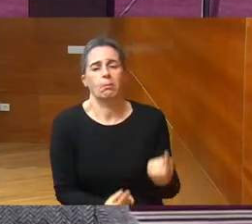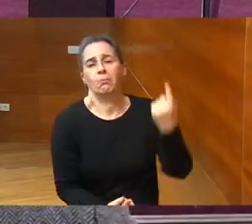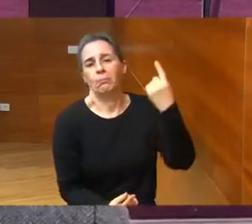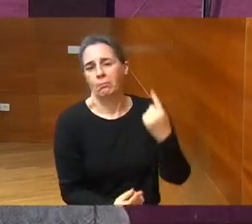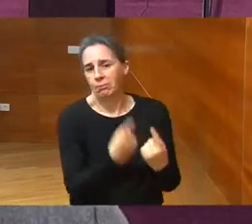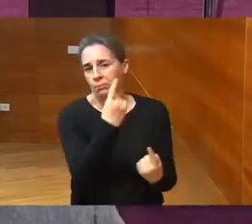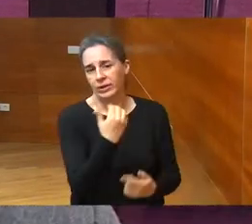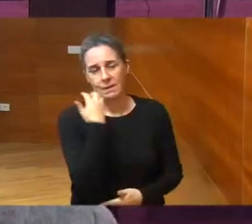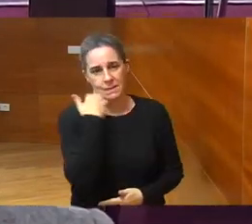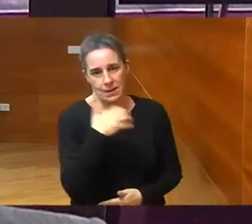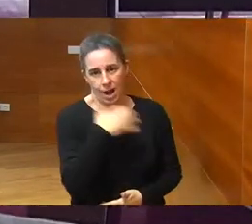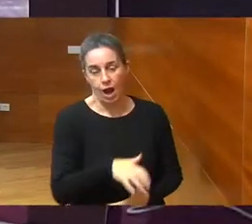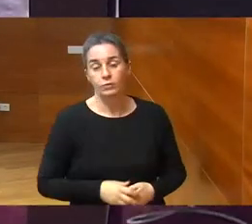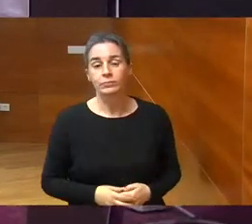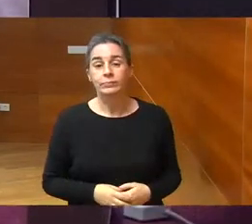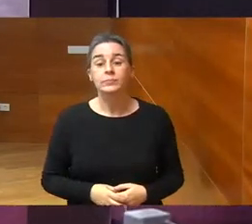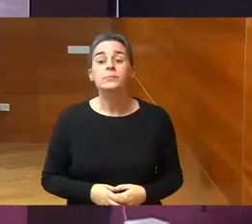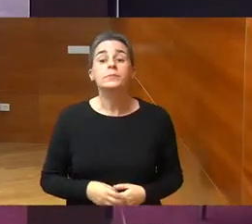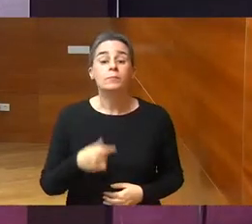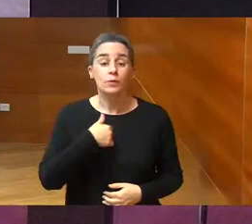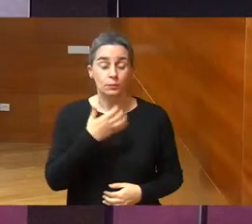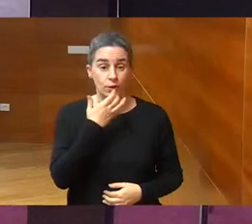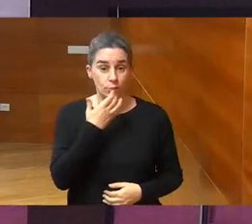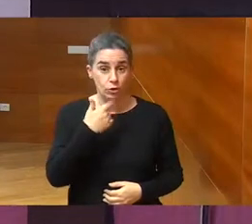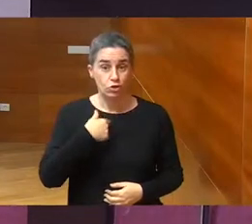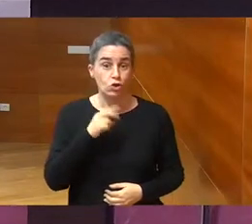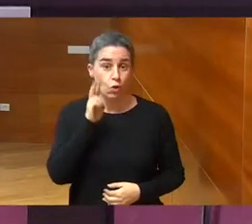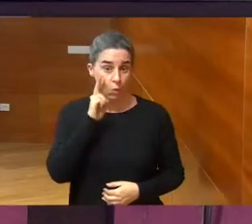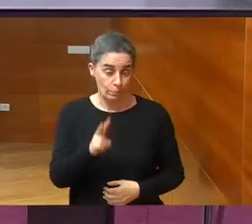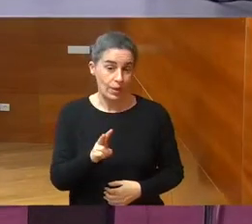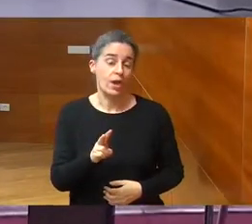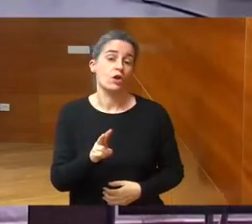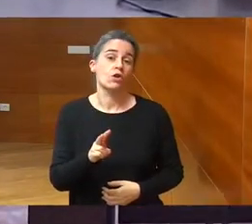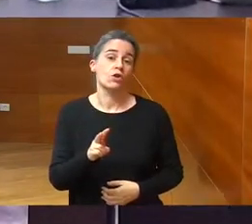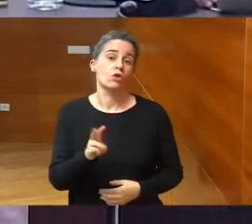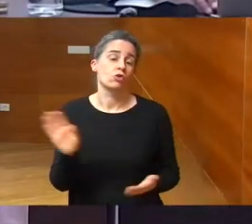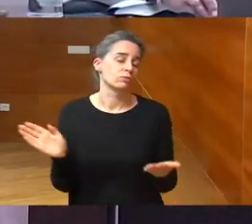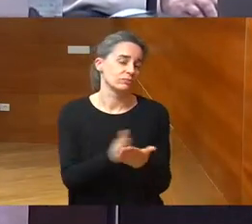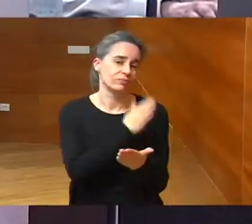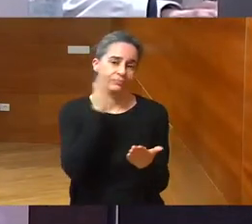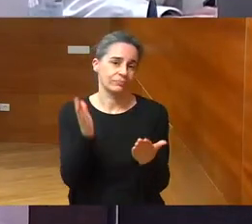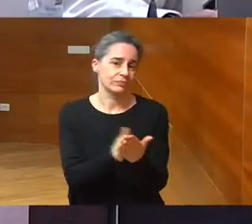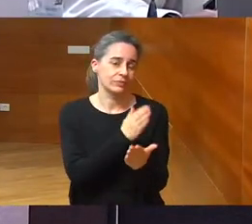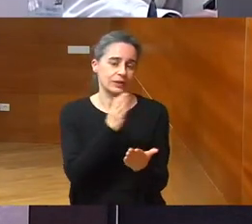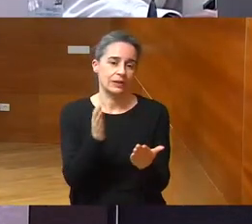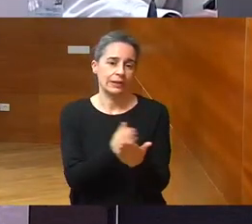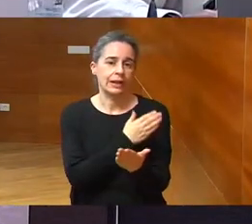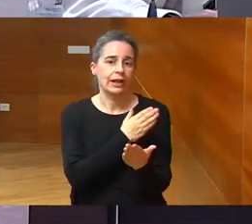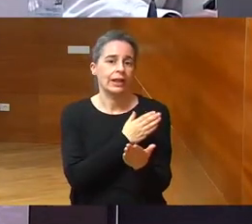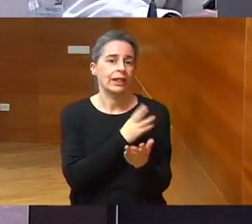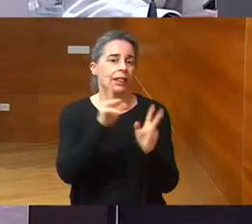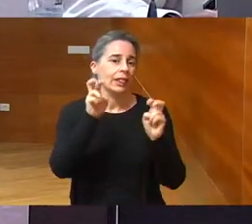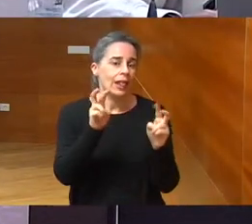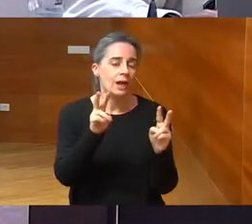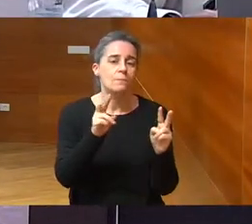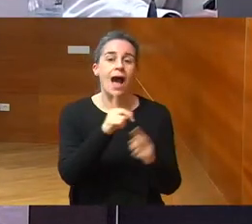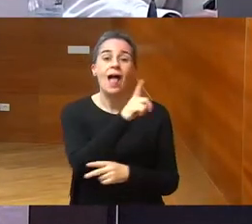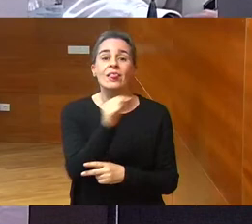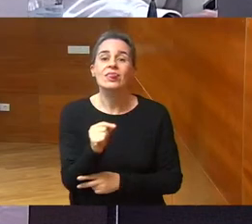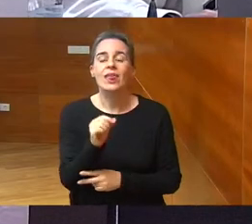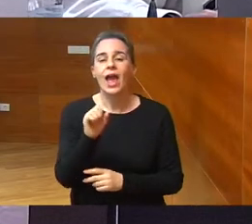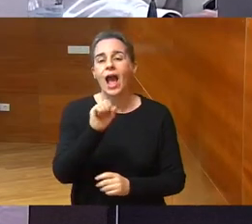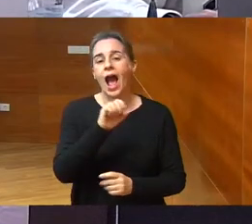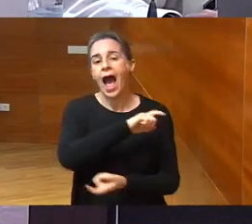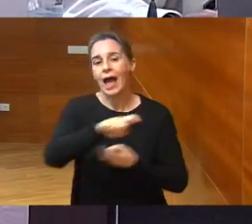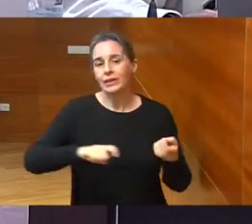vendo digamos anuarios no cena aniversario en 2003